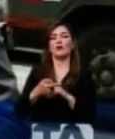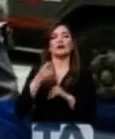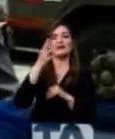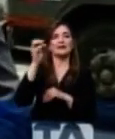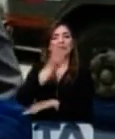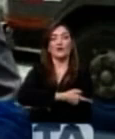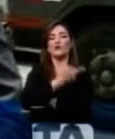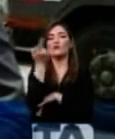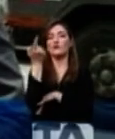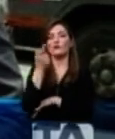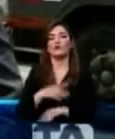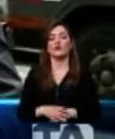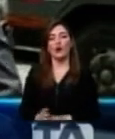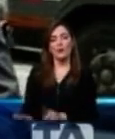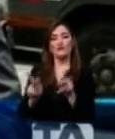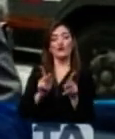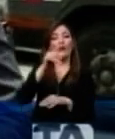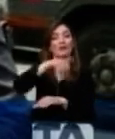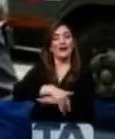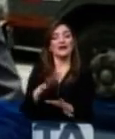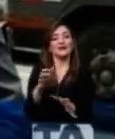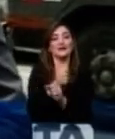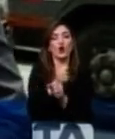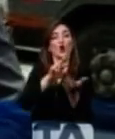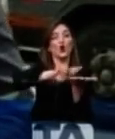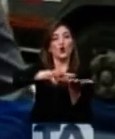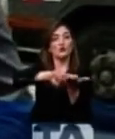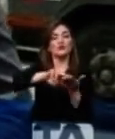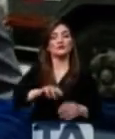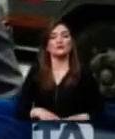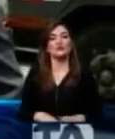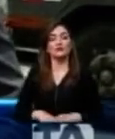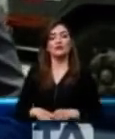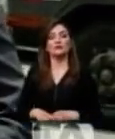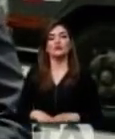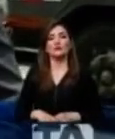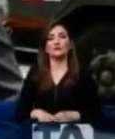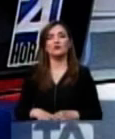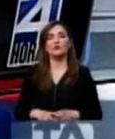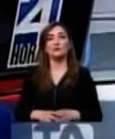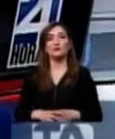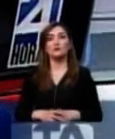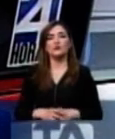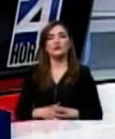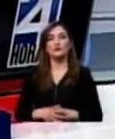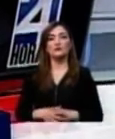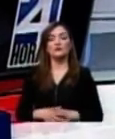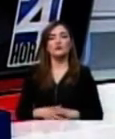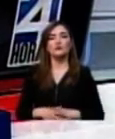60 días se tiene previsto que para esta tarde se realice una reunión carlos acotó 24 horas